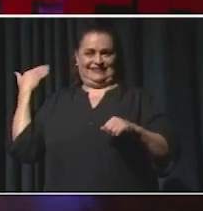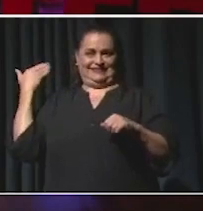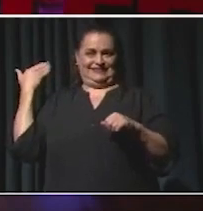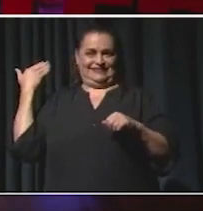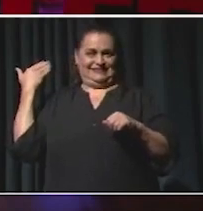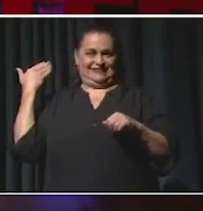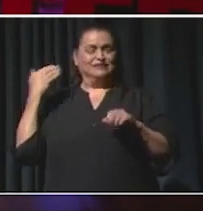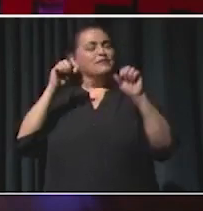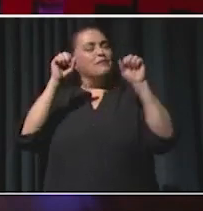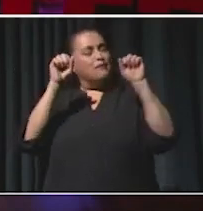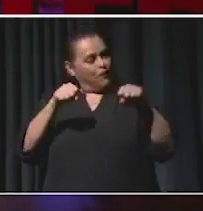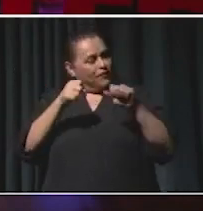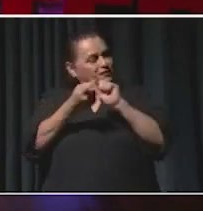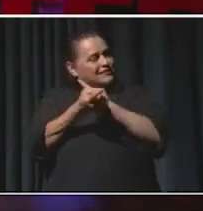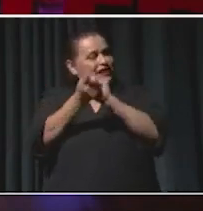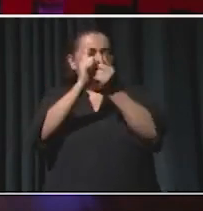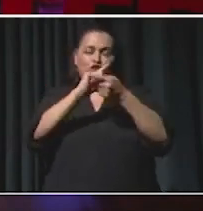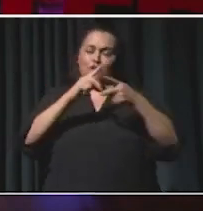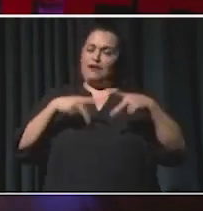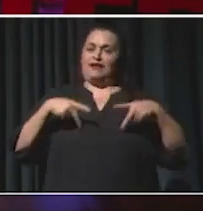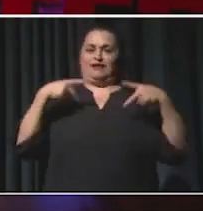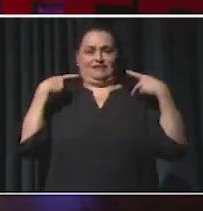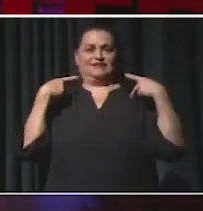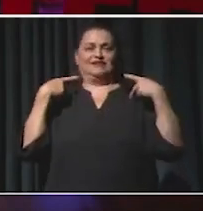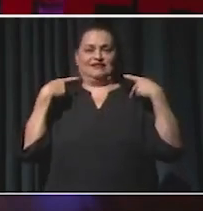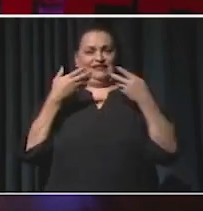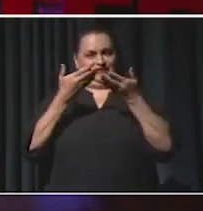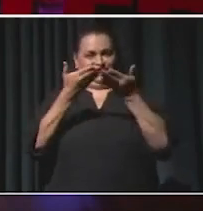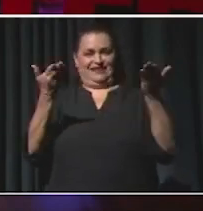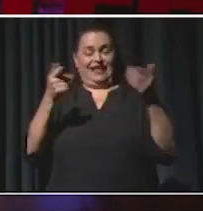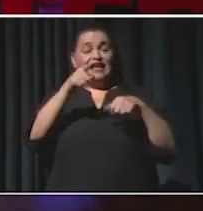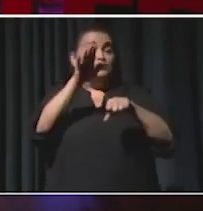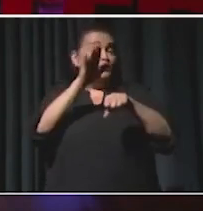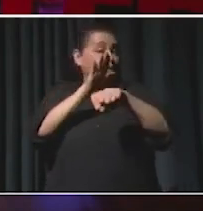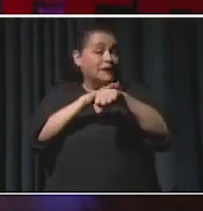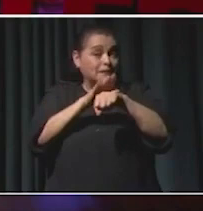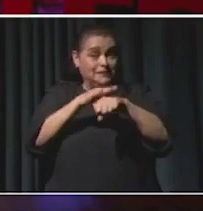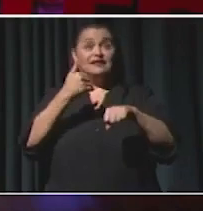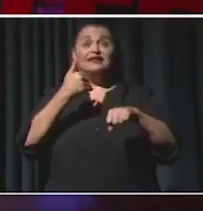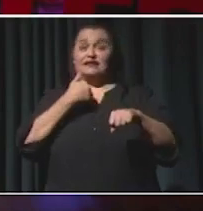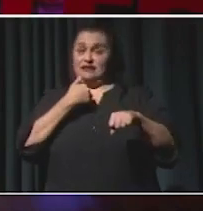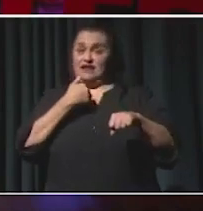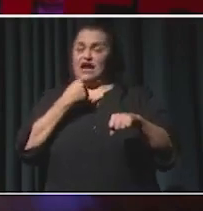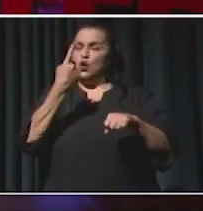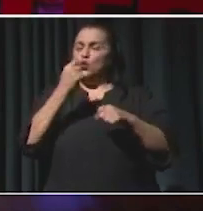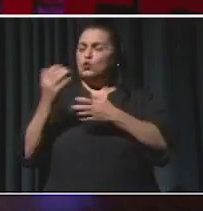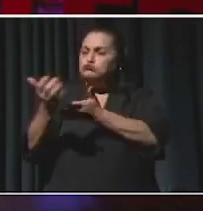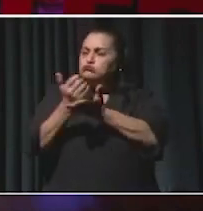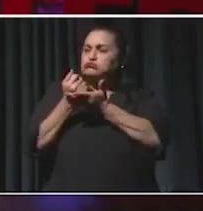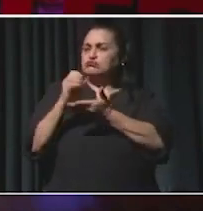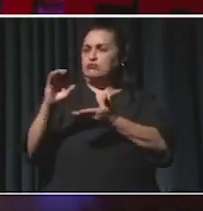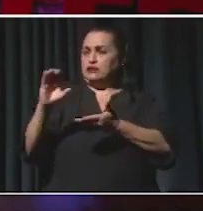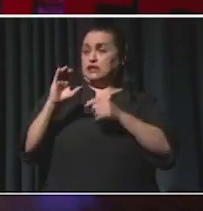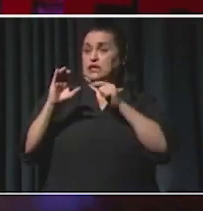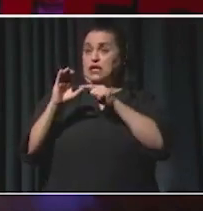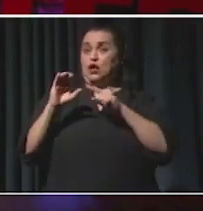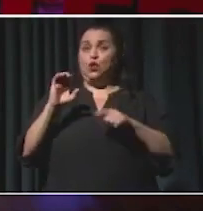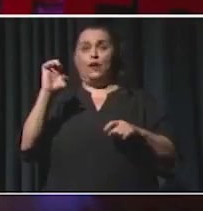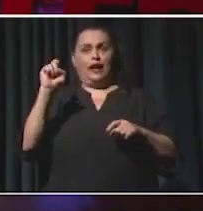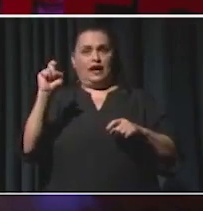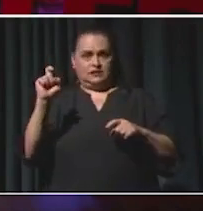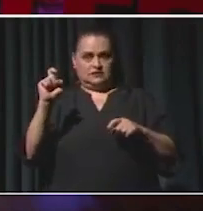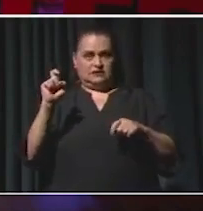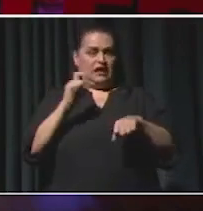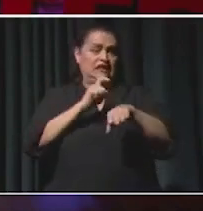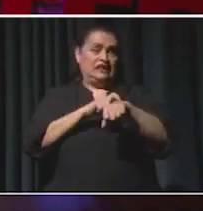y que puede transformar su vida, porque esto les permite tener un ingreso extra en época de